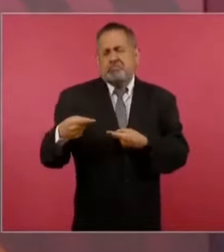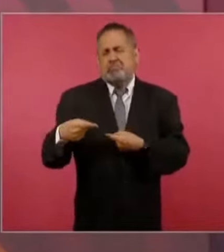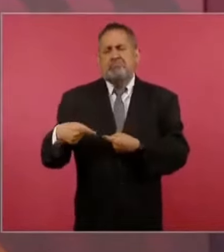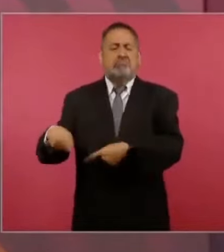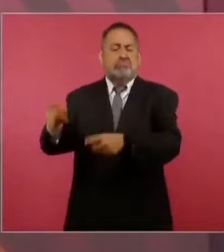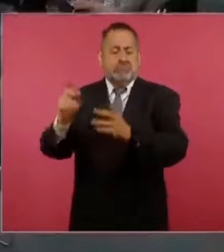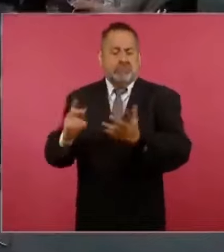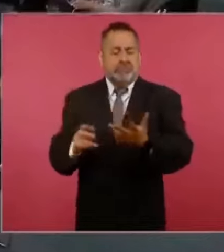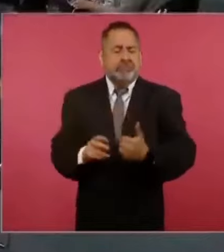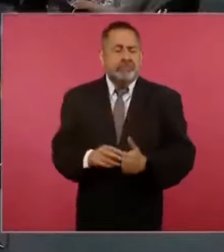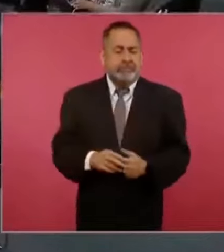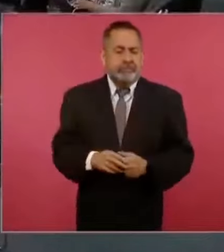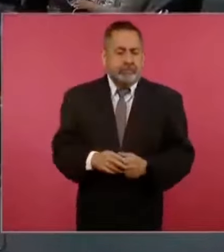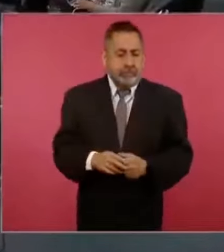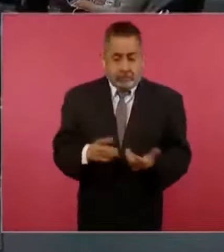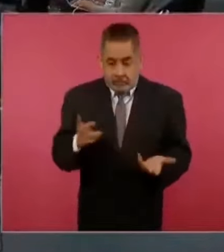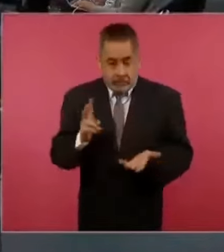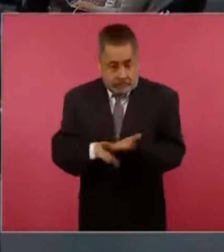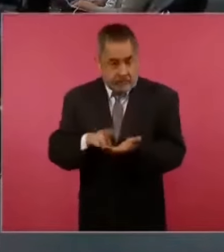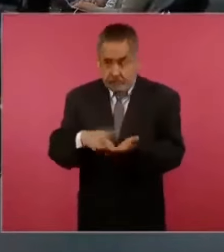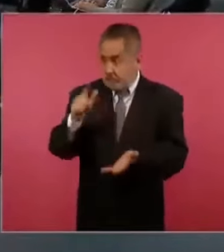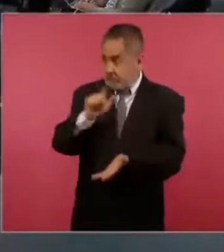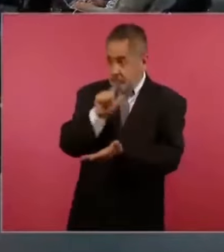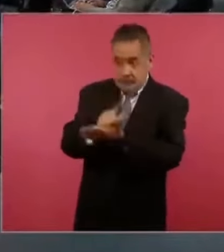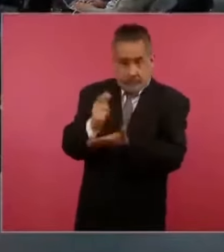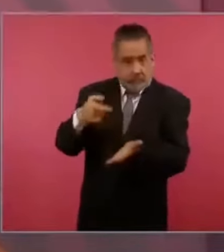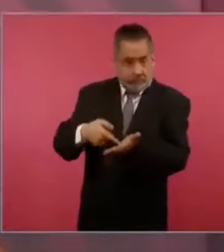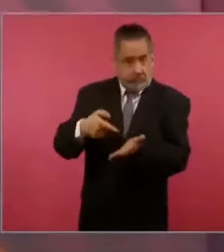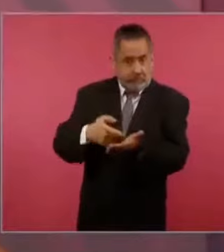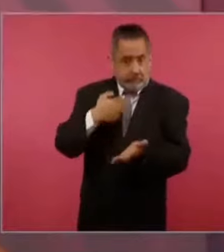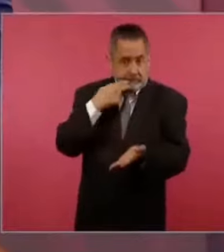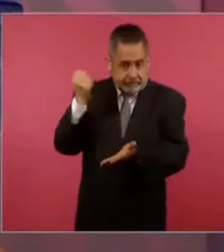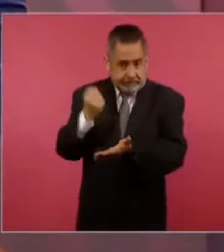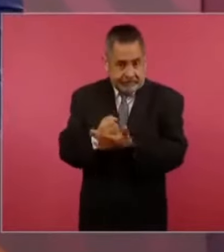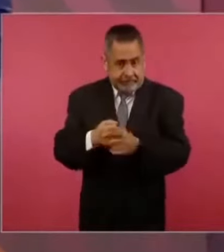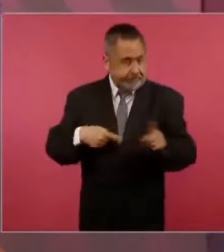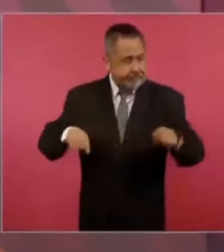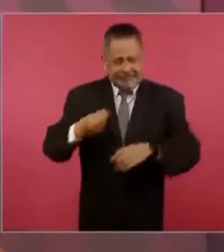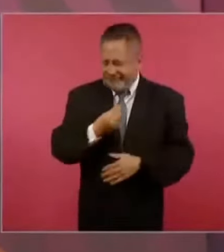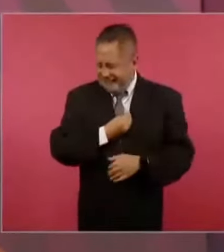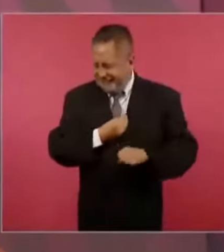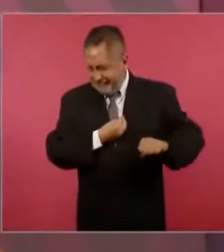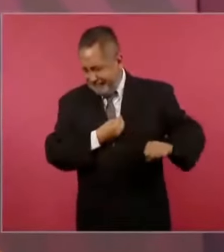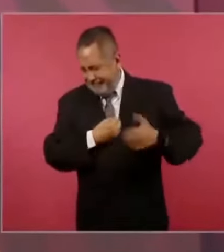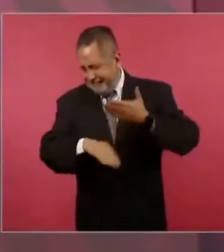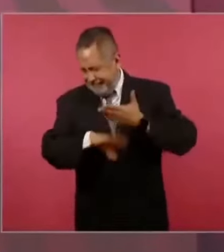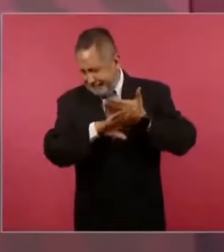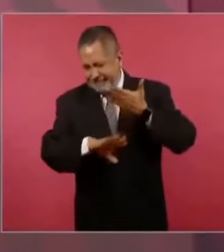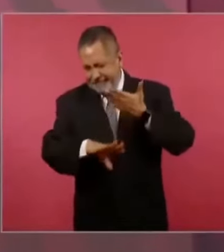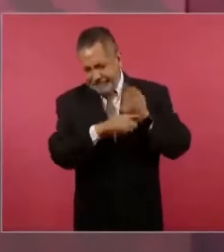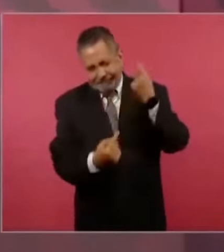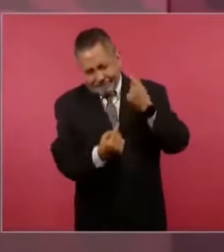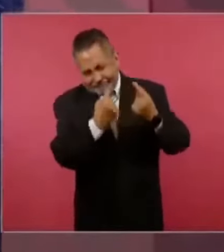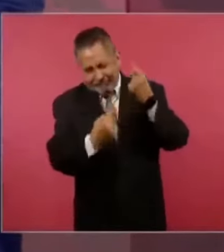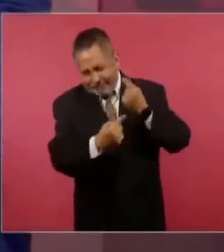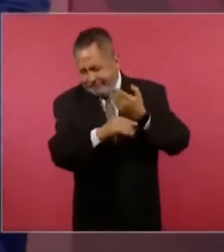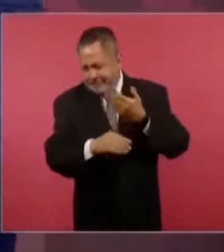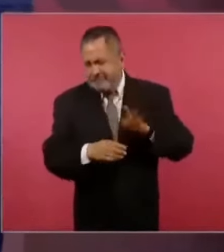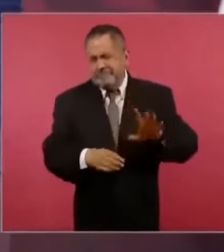bienestar verdad que valió la pena aguantar el que nos